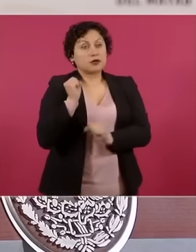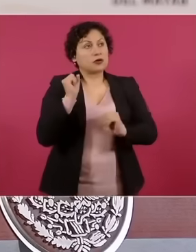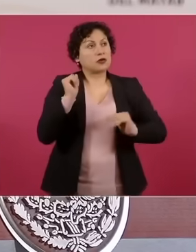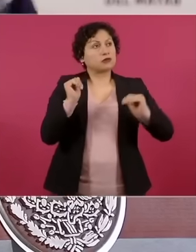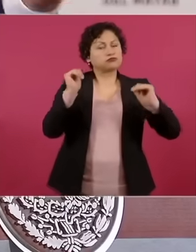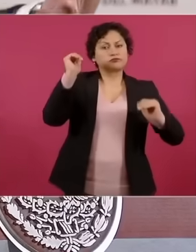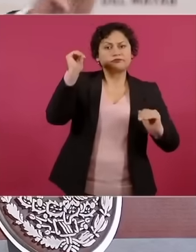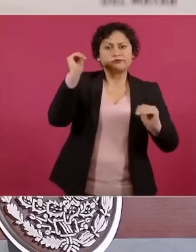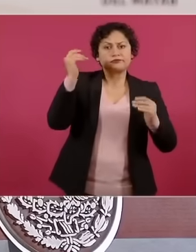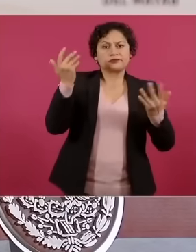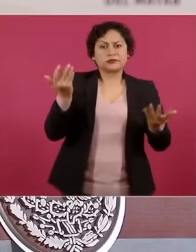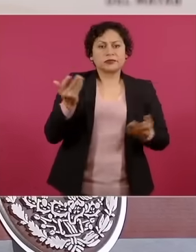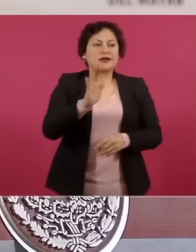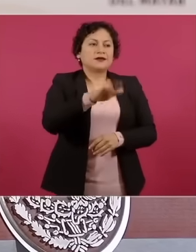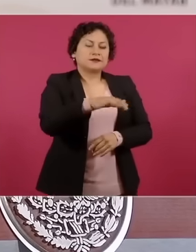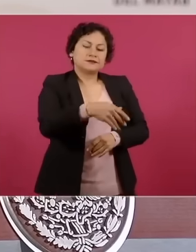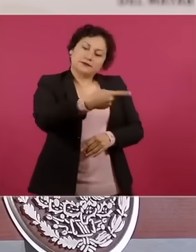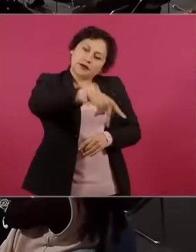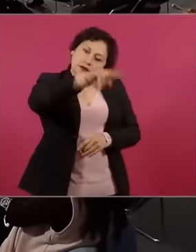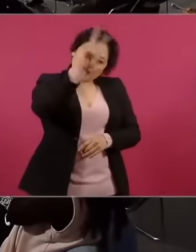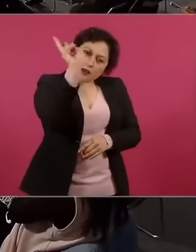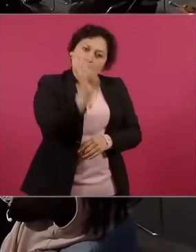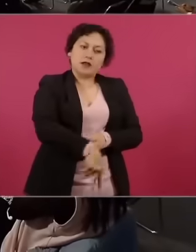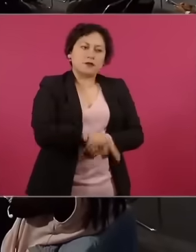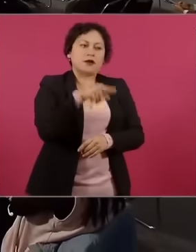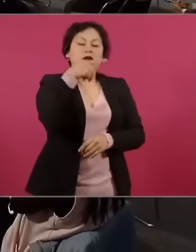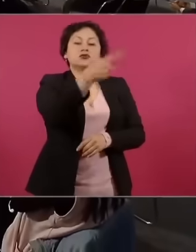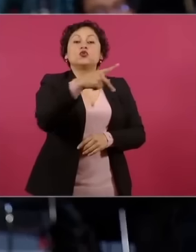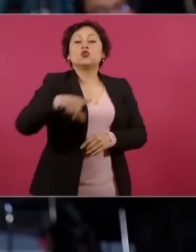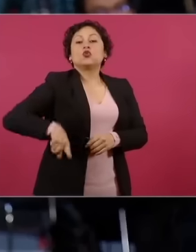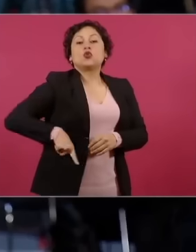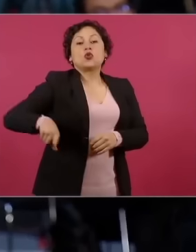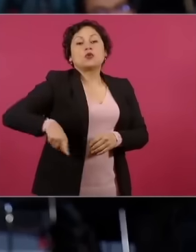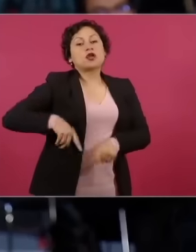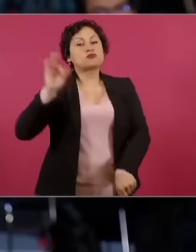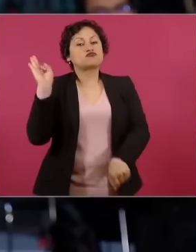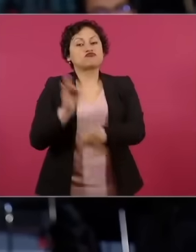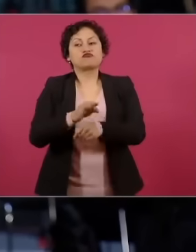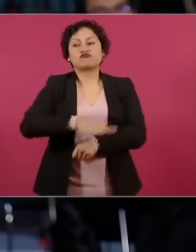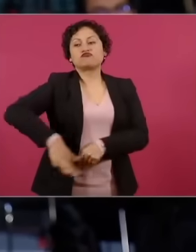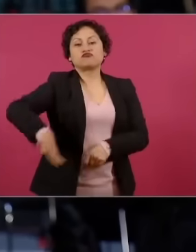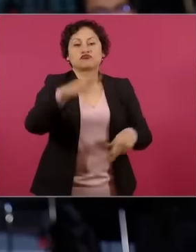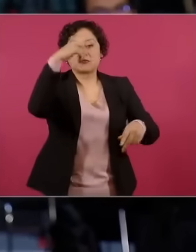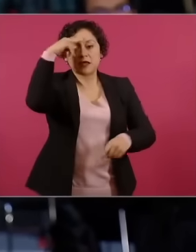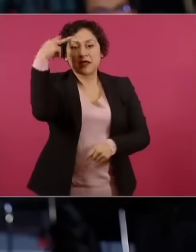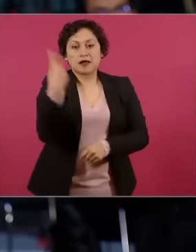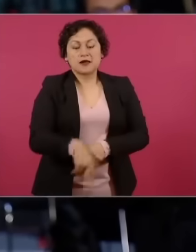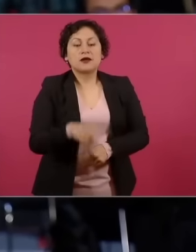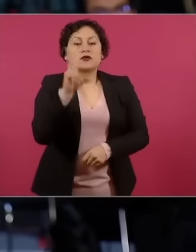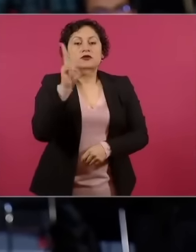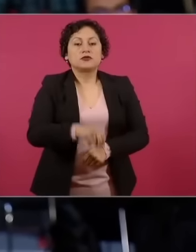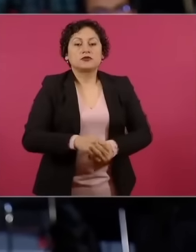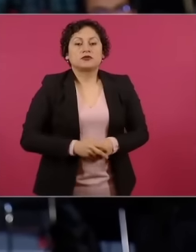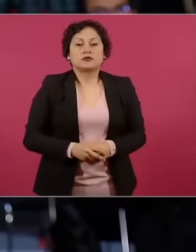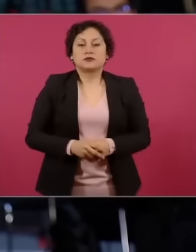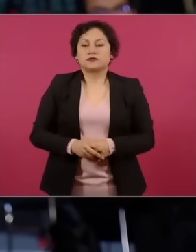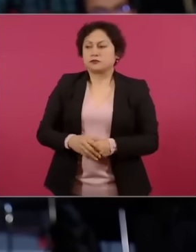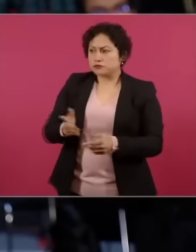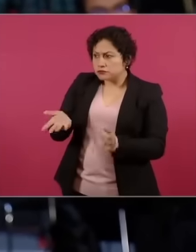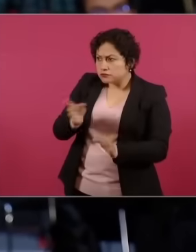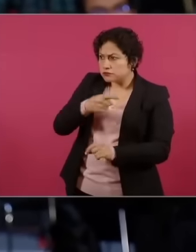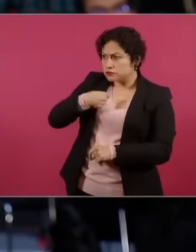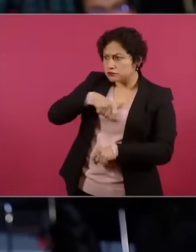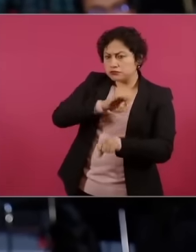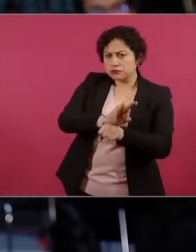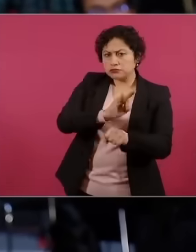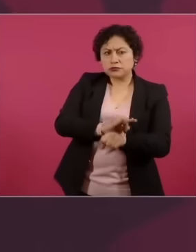Pero el punto es que su gobierno no ha podido proteger la vida de los mexicanos. No, estamos protegiéndolos. Estamos no con esas cifras, señor presidente, con